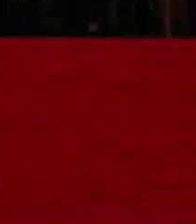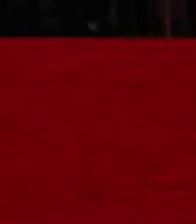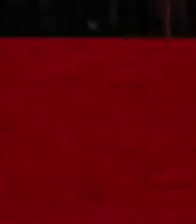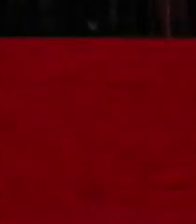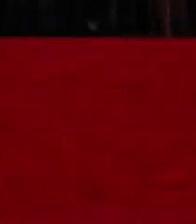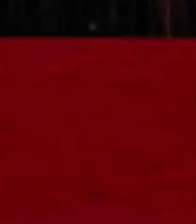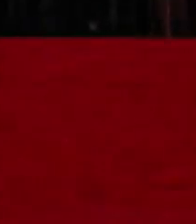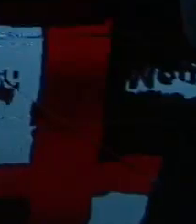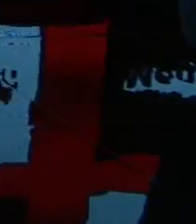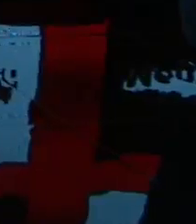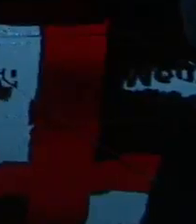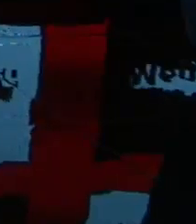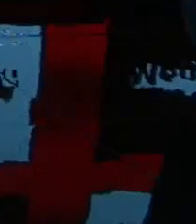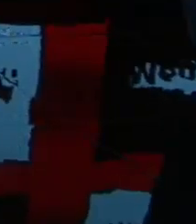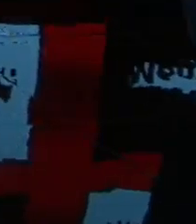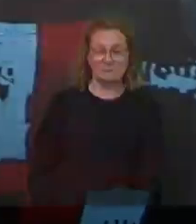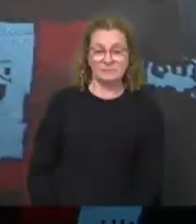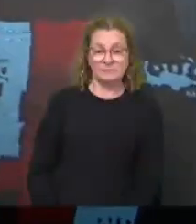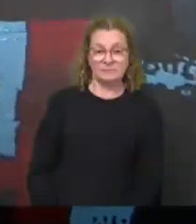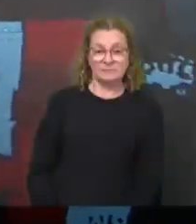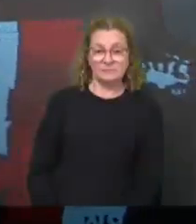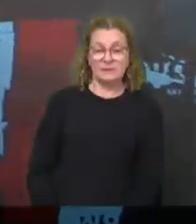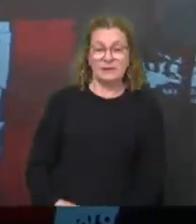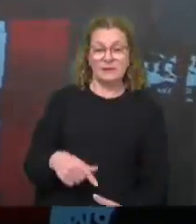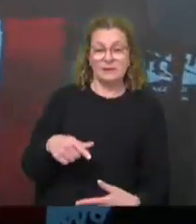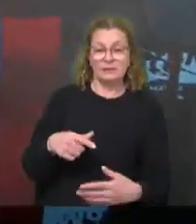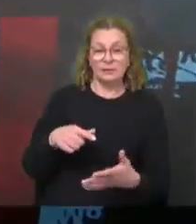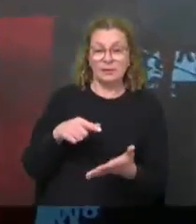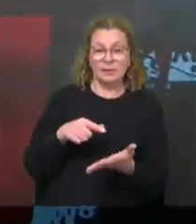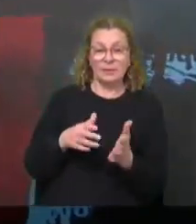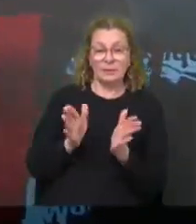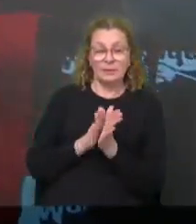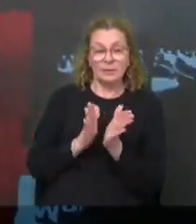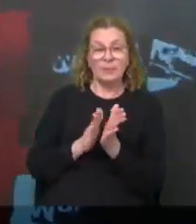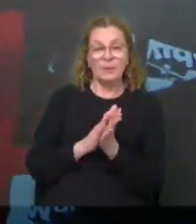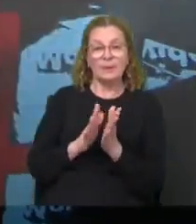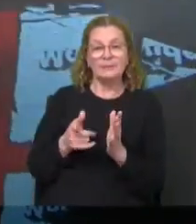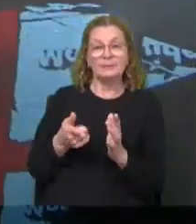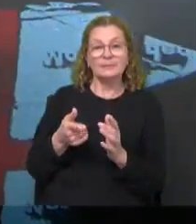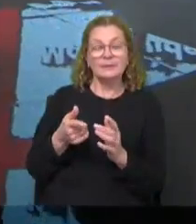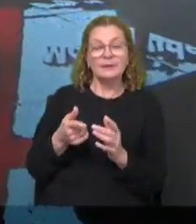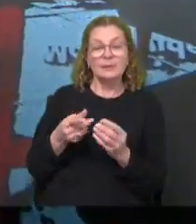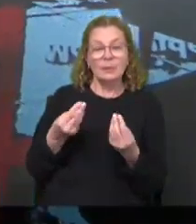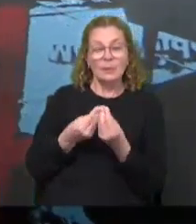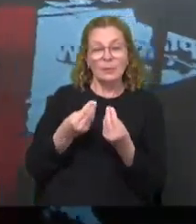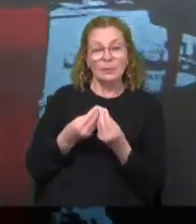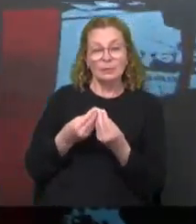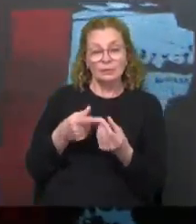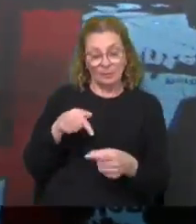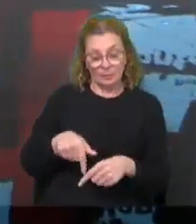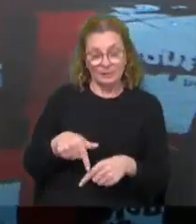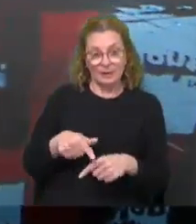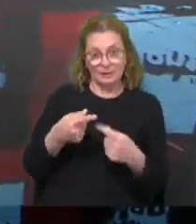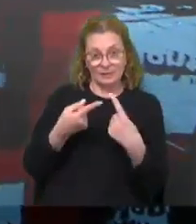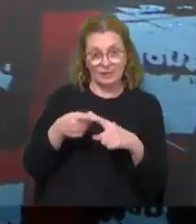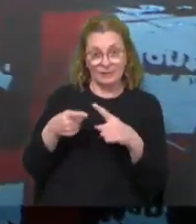Claro que sí, el House. Quiero aplaudir, pero no puedo porque si no se me va esto. Sí, pero yo me acuerdo de... Los hemos tenido muchas veces en el piso, las